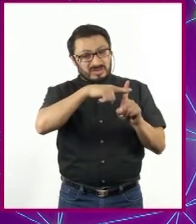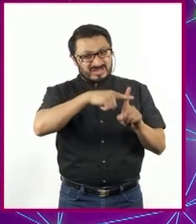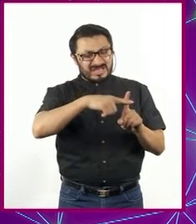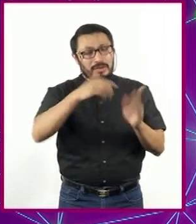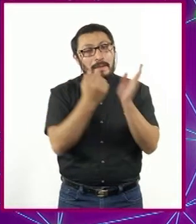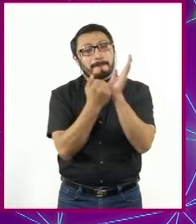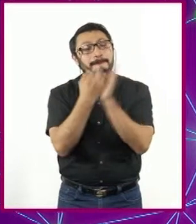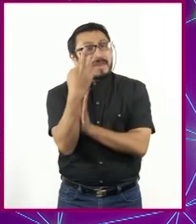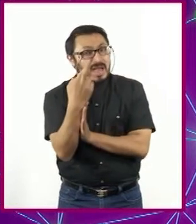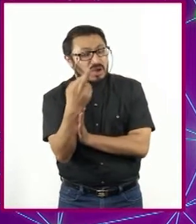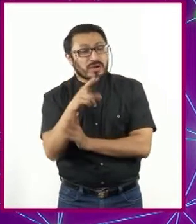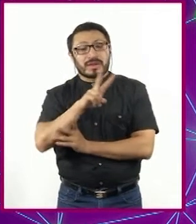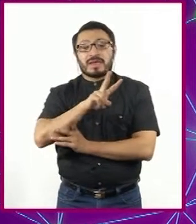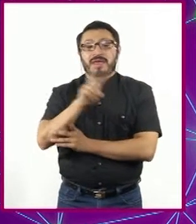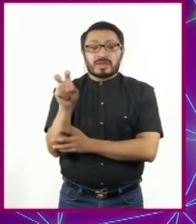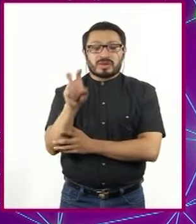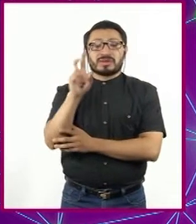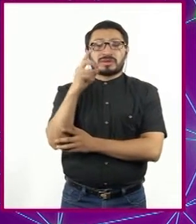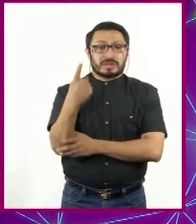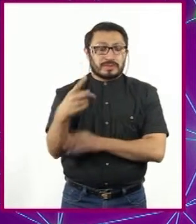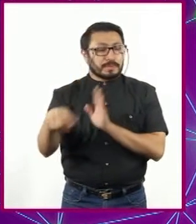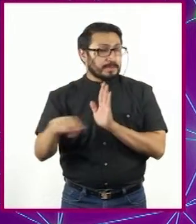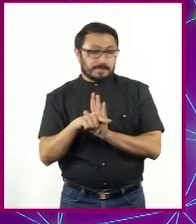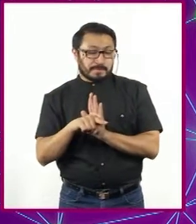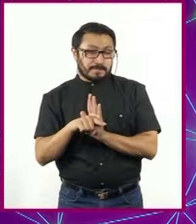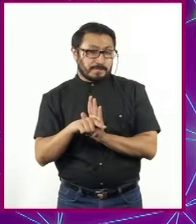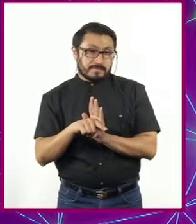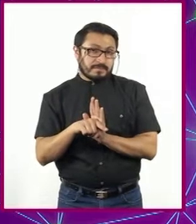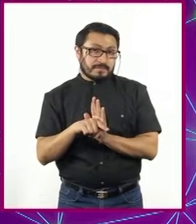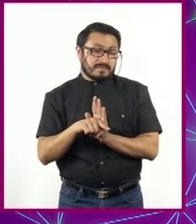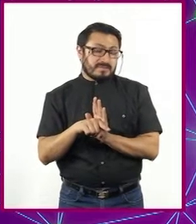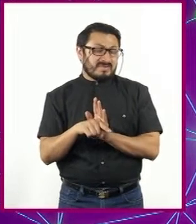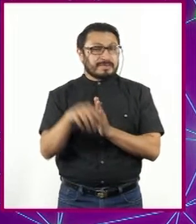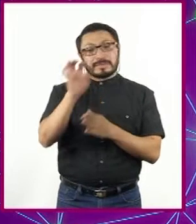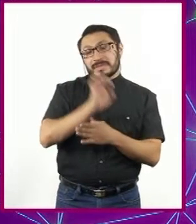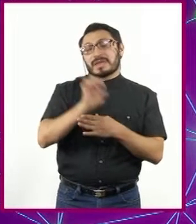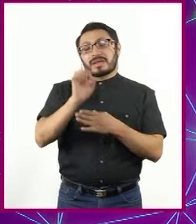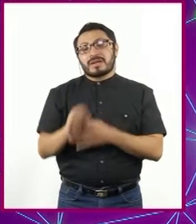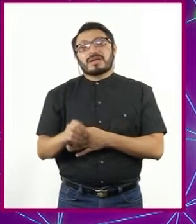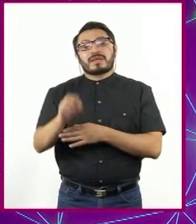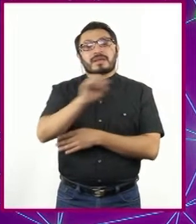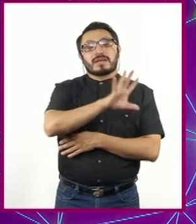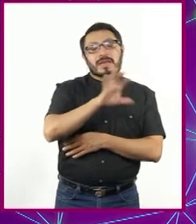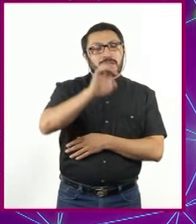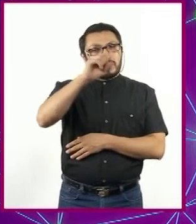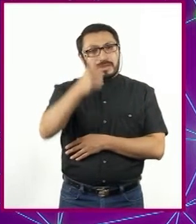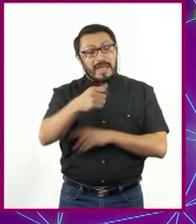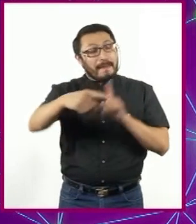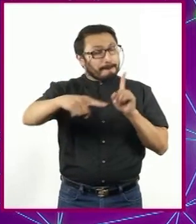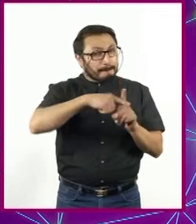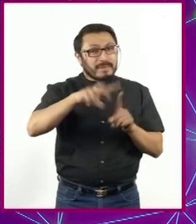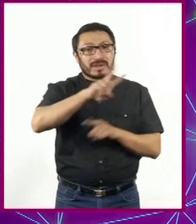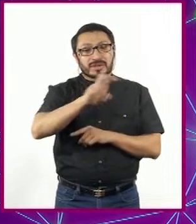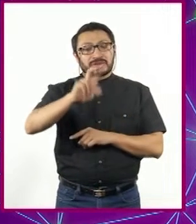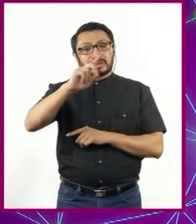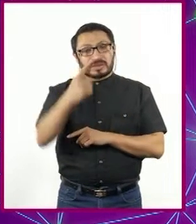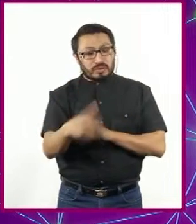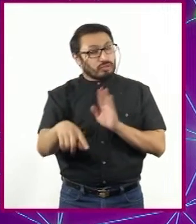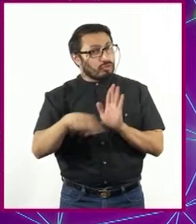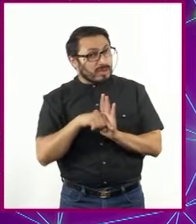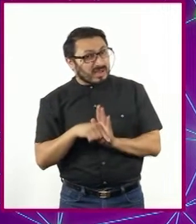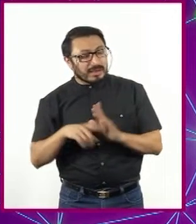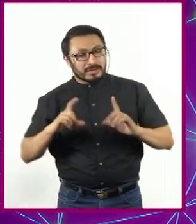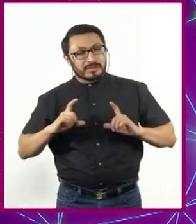es mayor que el de 231 negativo, entonces 566 más 231